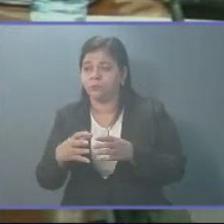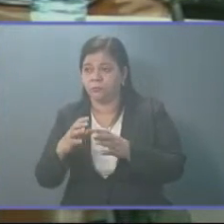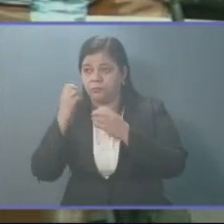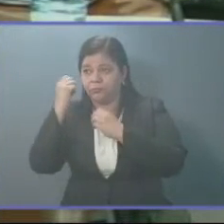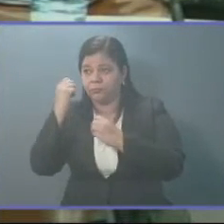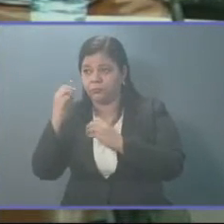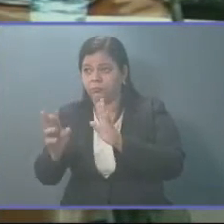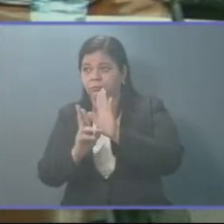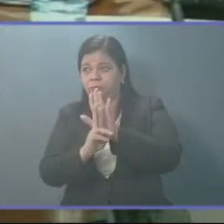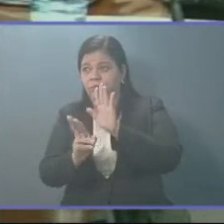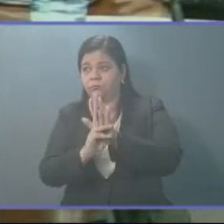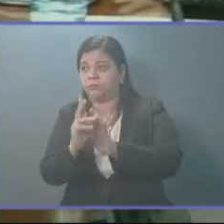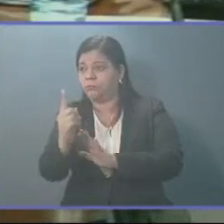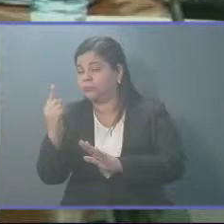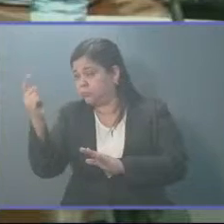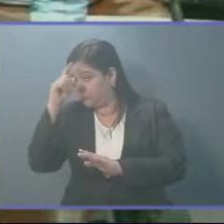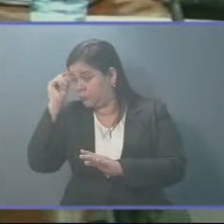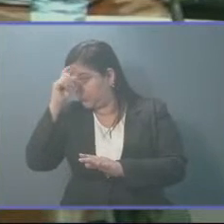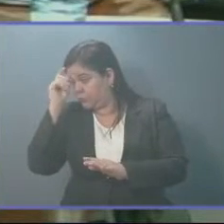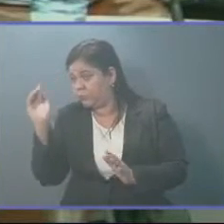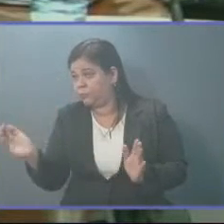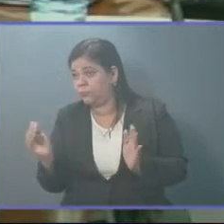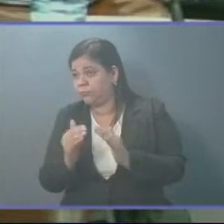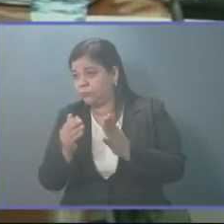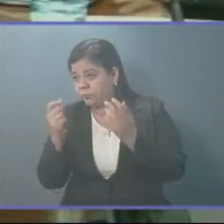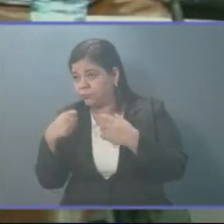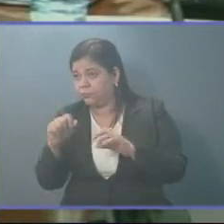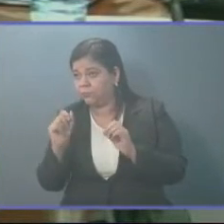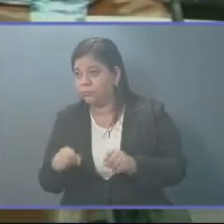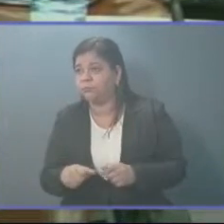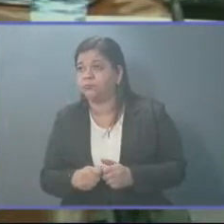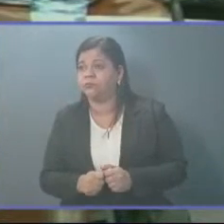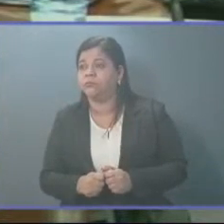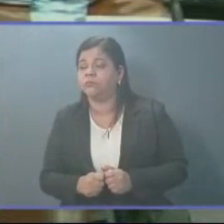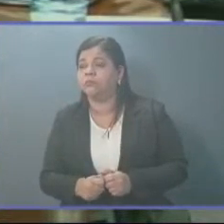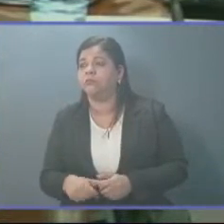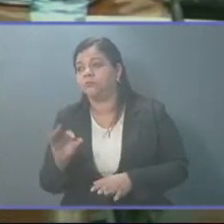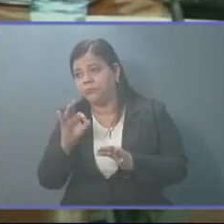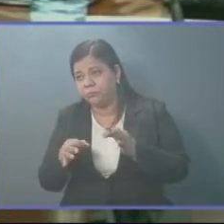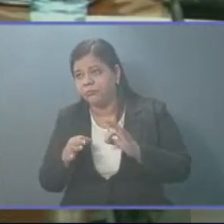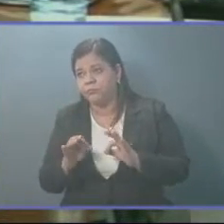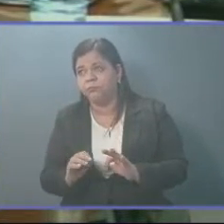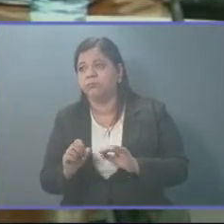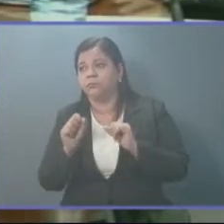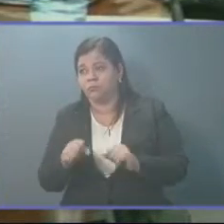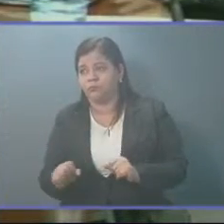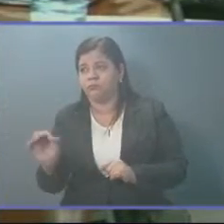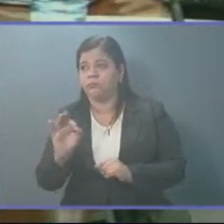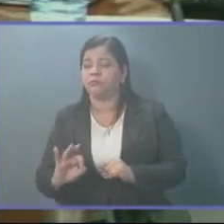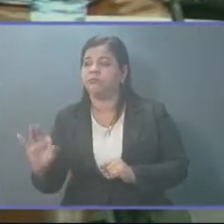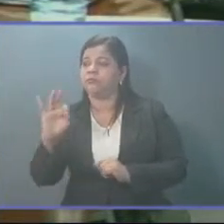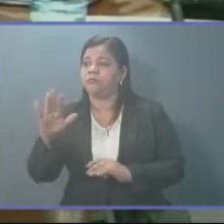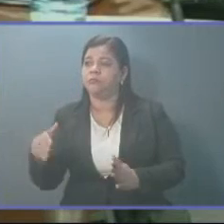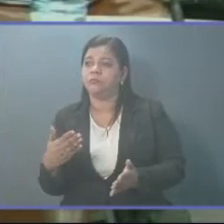sindicatos, representantes de los trabajadores que también puedan tener tal vez alguna forma en cómo enriquecer esta